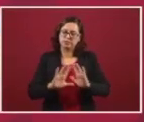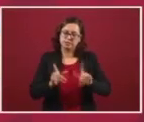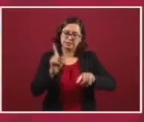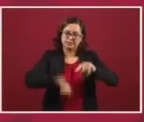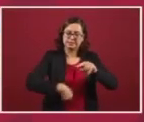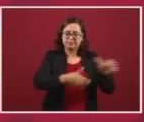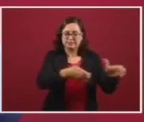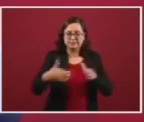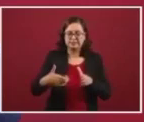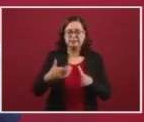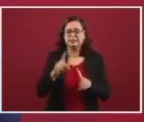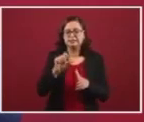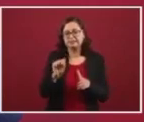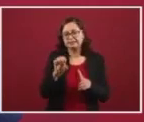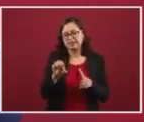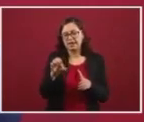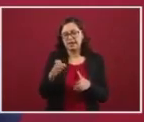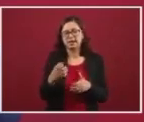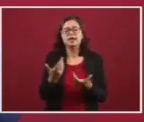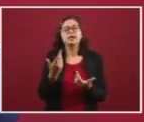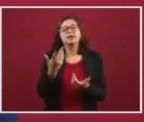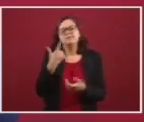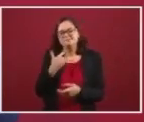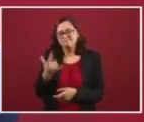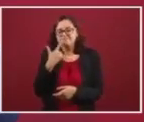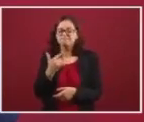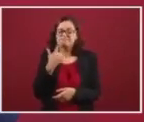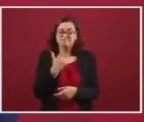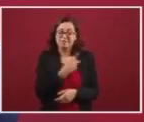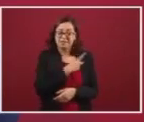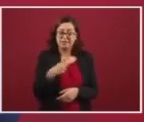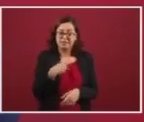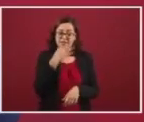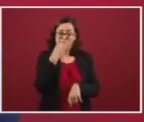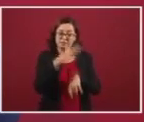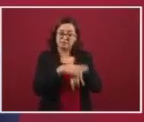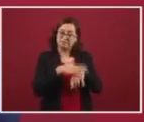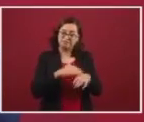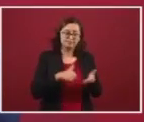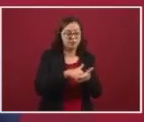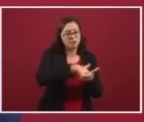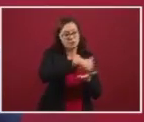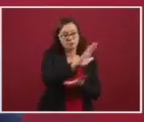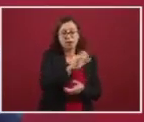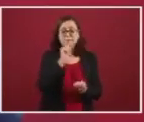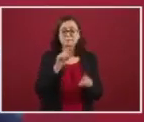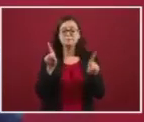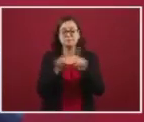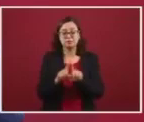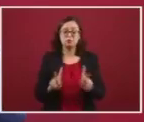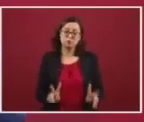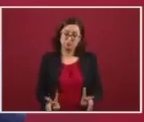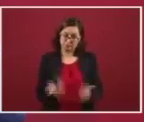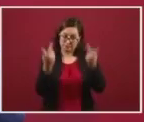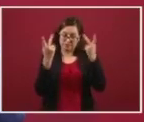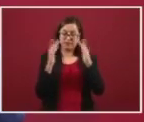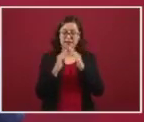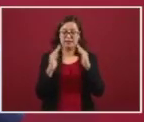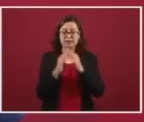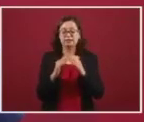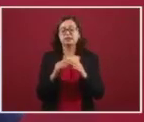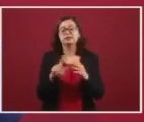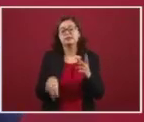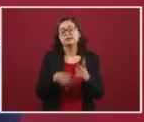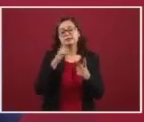estamos trabajando de forma muy intensa para la declaración de abandono y ya la venta de dichos inmuebles. En la segunda observación de las